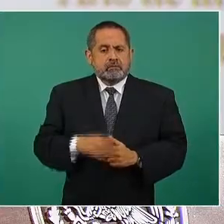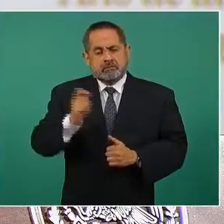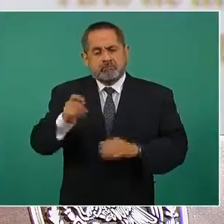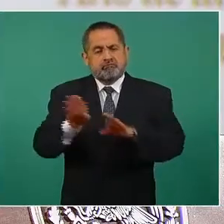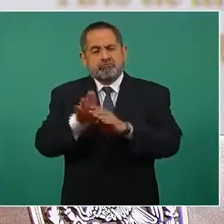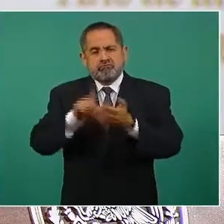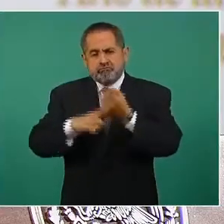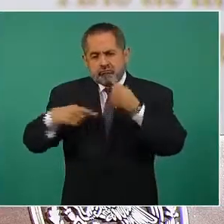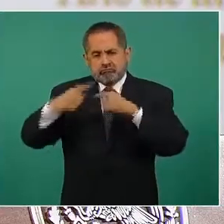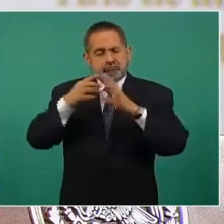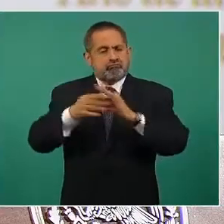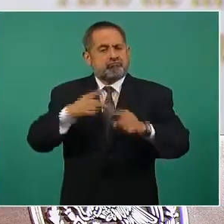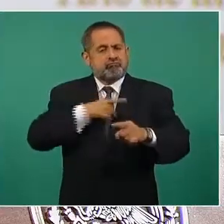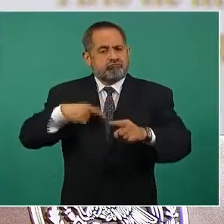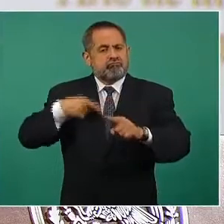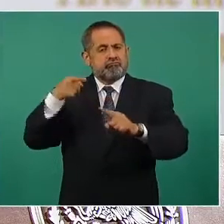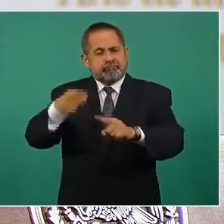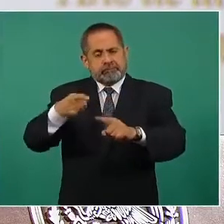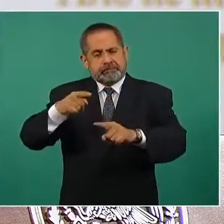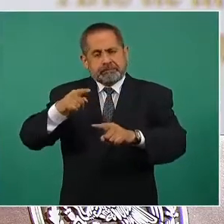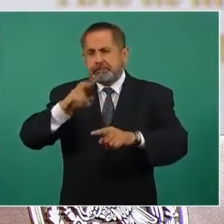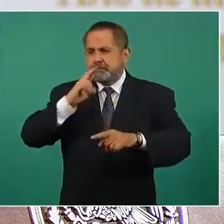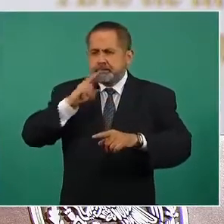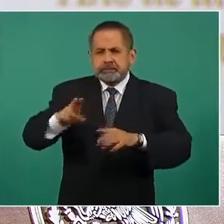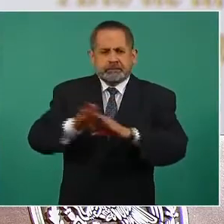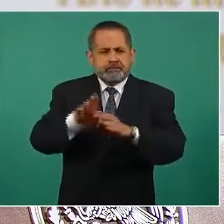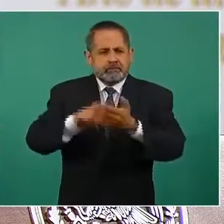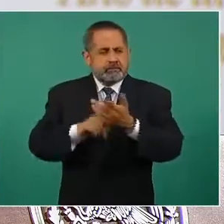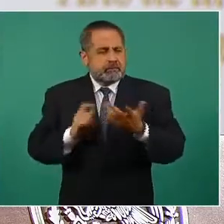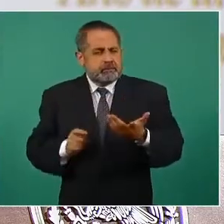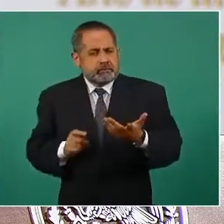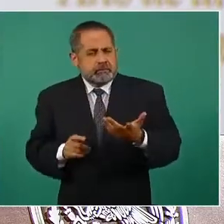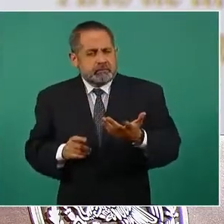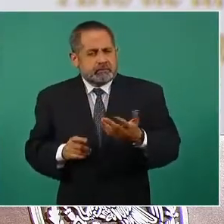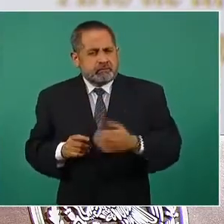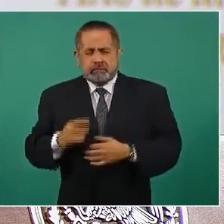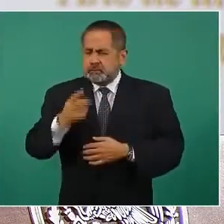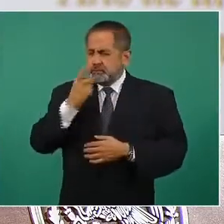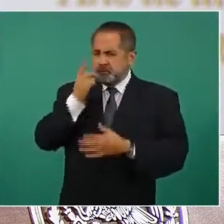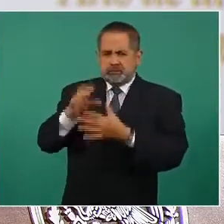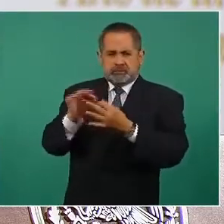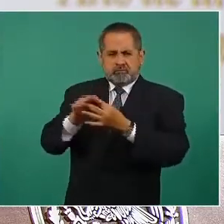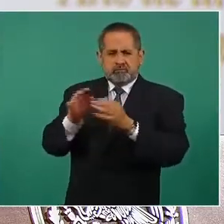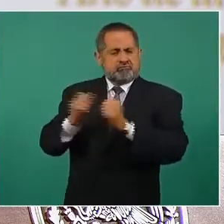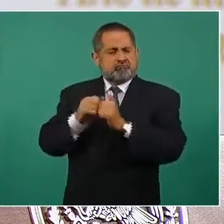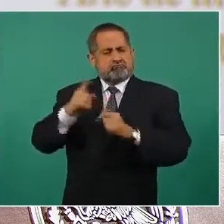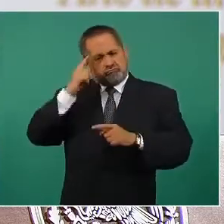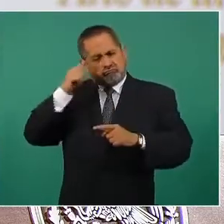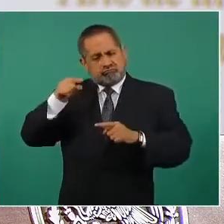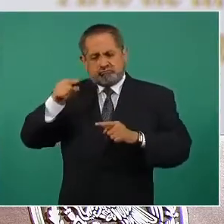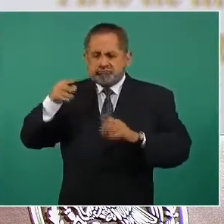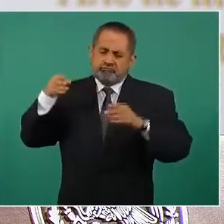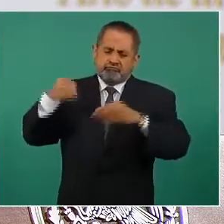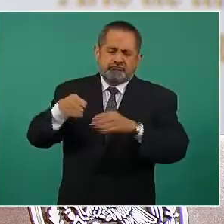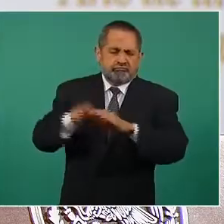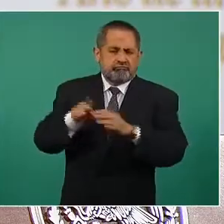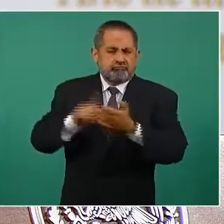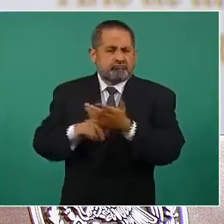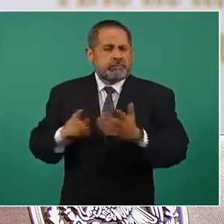esta instancia debe de responder si se hizo una denuncia con toda la formalidad